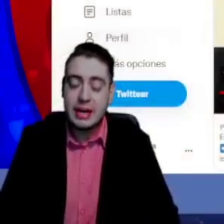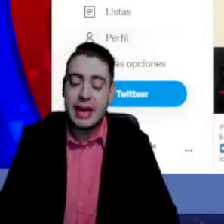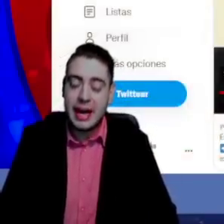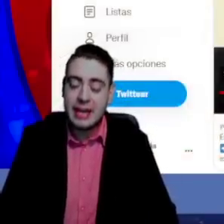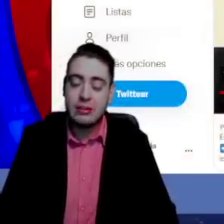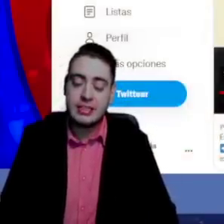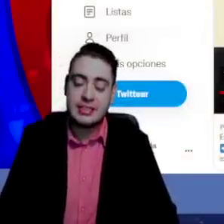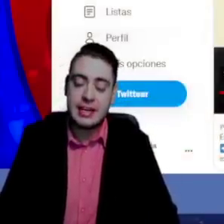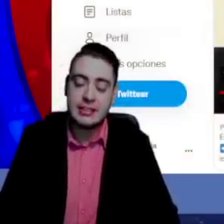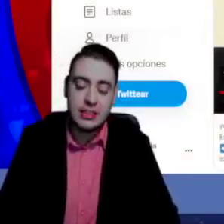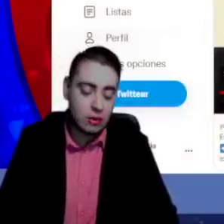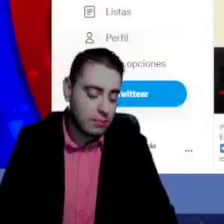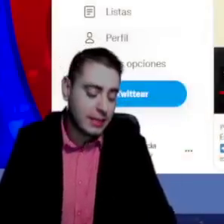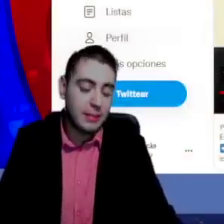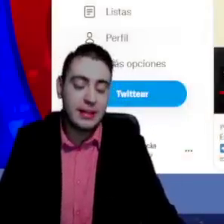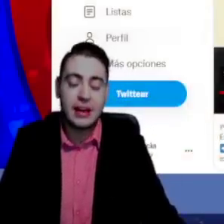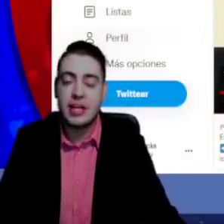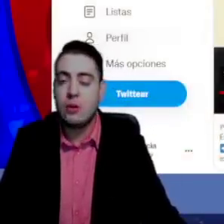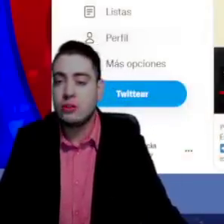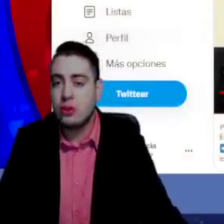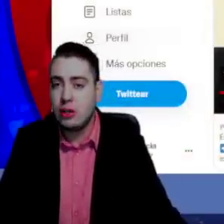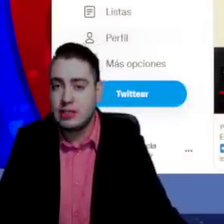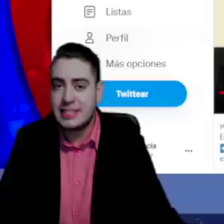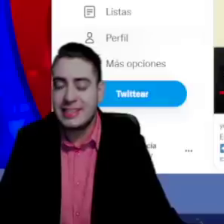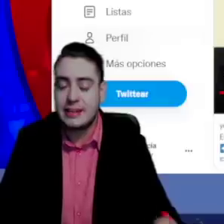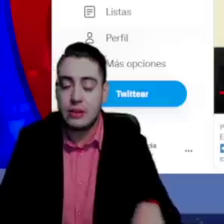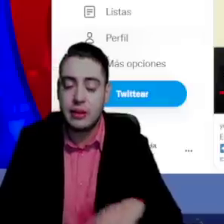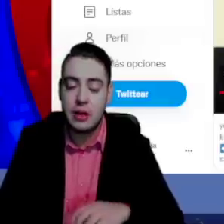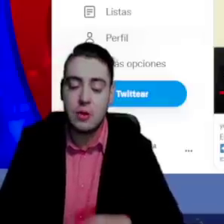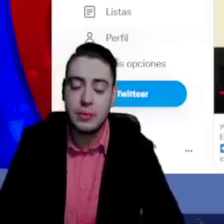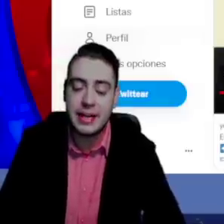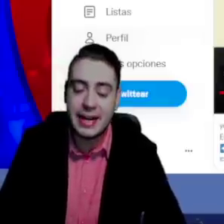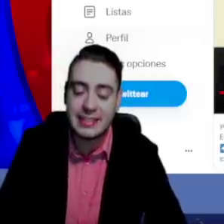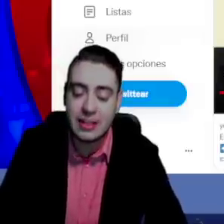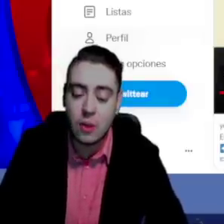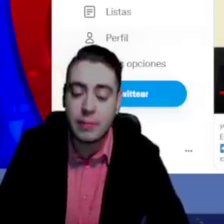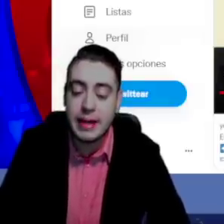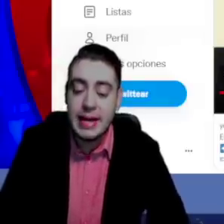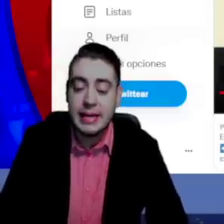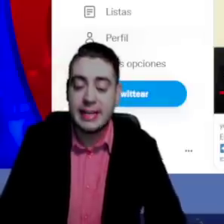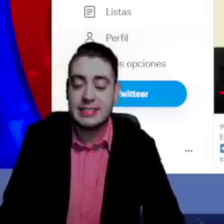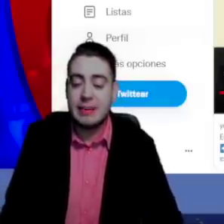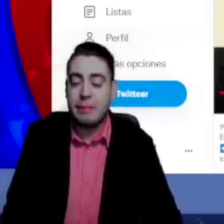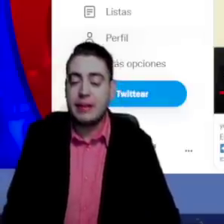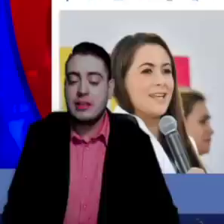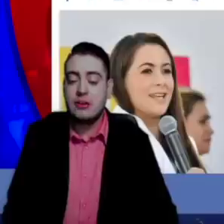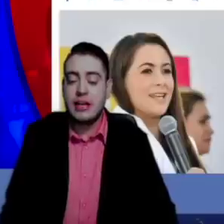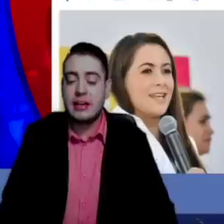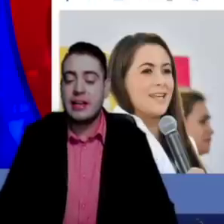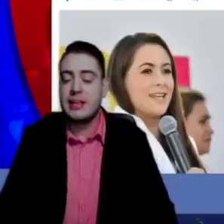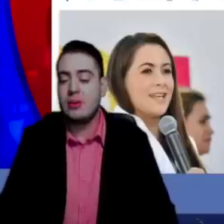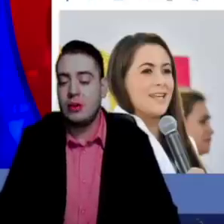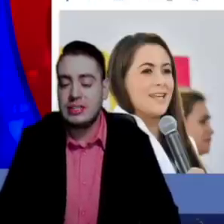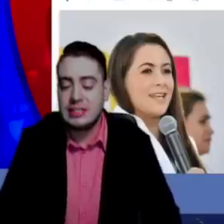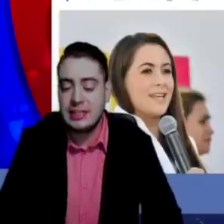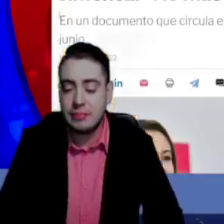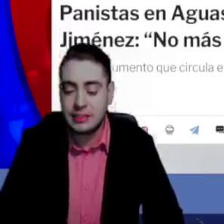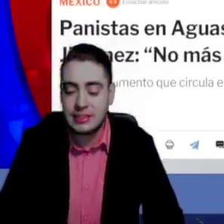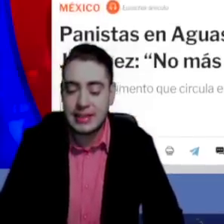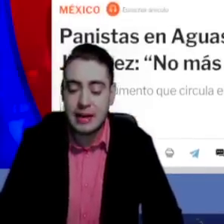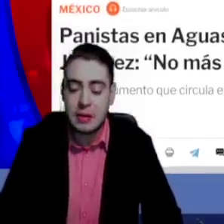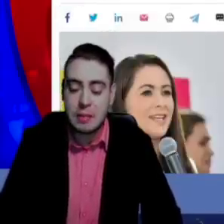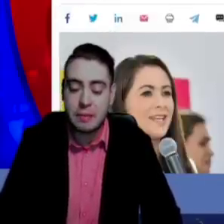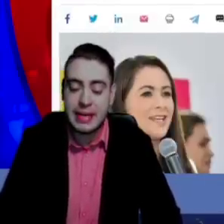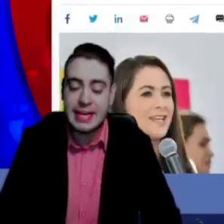sabemos que ahí los que están haciendo completamente el ridículo son ellos que están tratando de encubrir a este hombre y a este partido, que en realidad, como les decía,